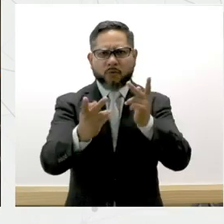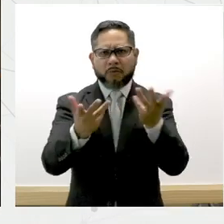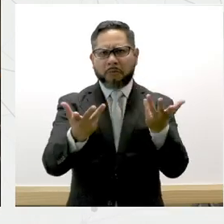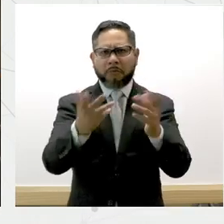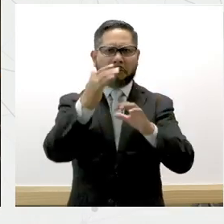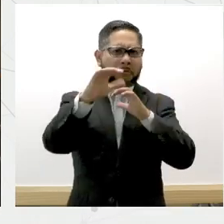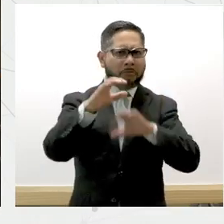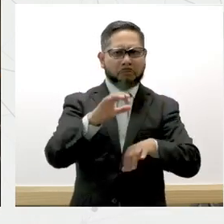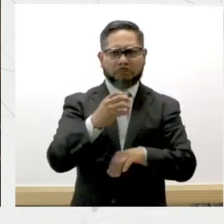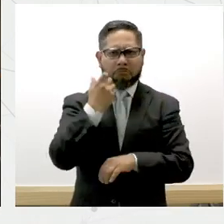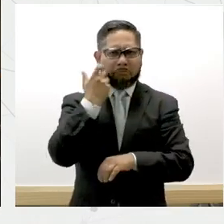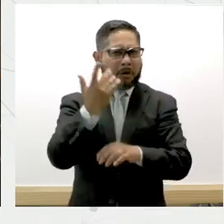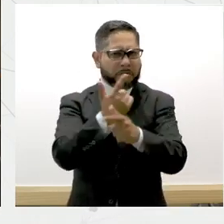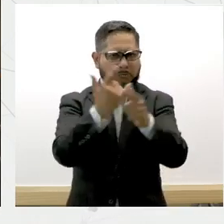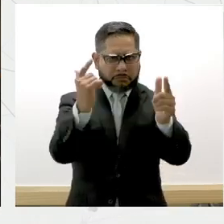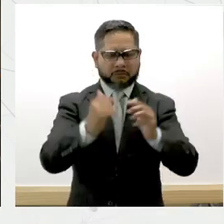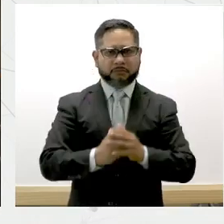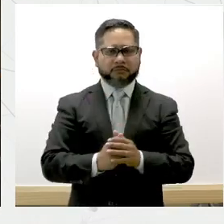comentarios.